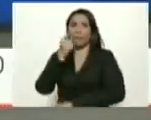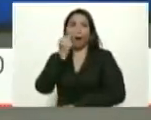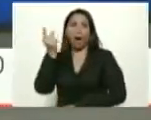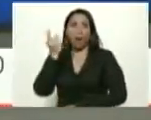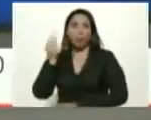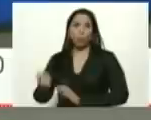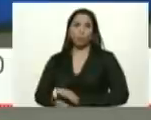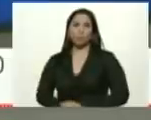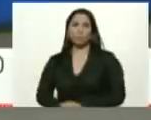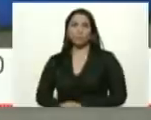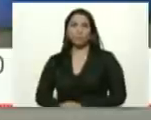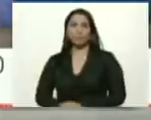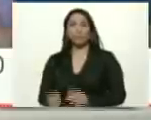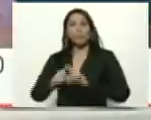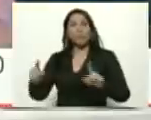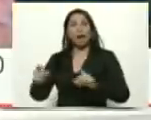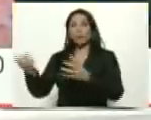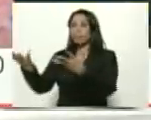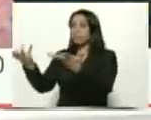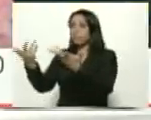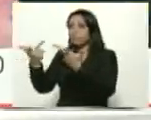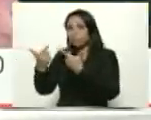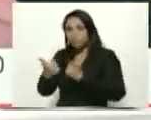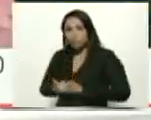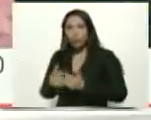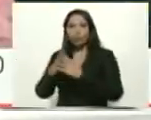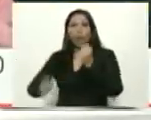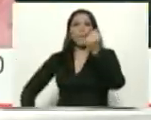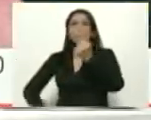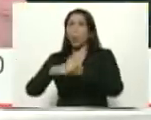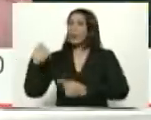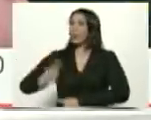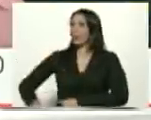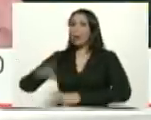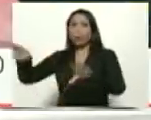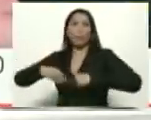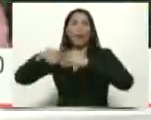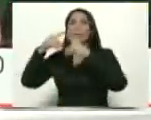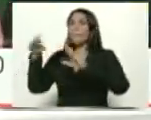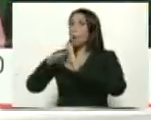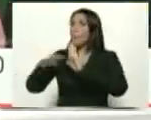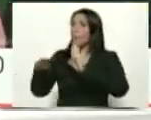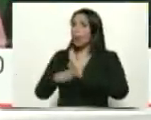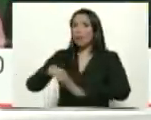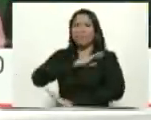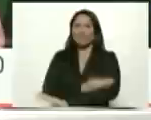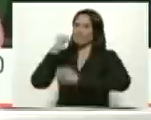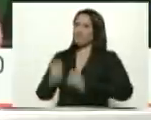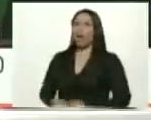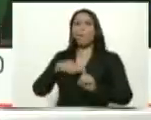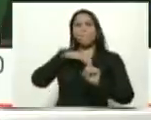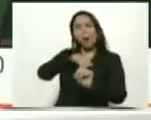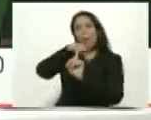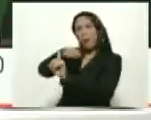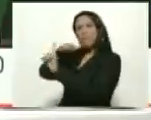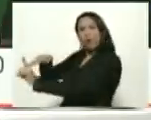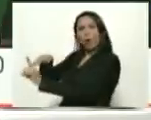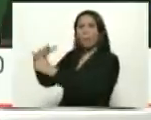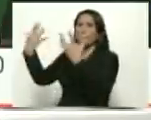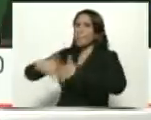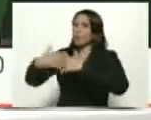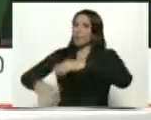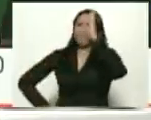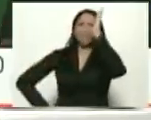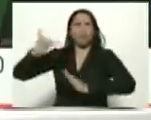trabajadoras, para que me den todo su apoyo si tengo que tomar medidas drásticas contra todos estos sectores que